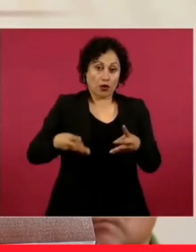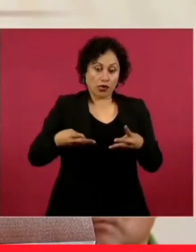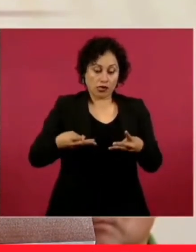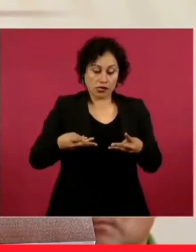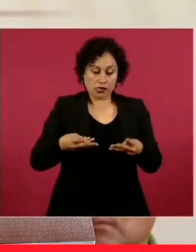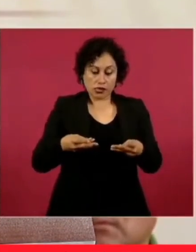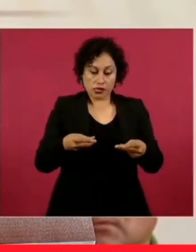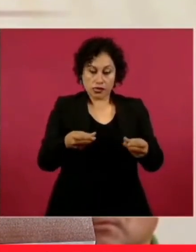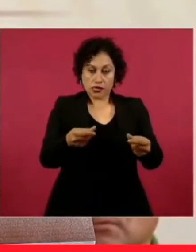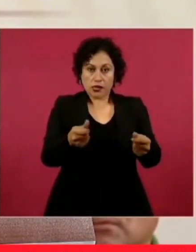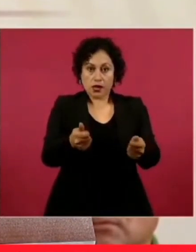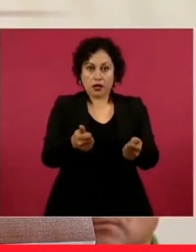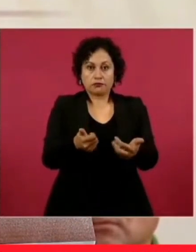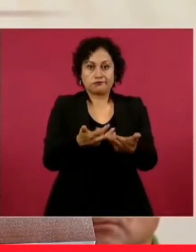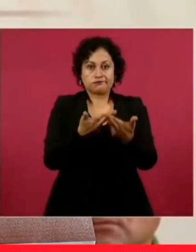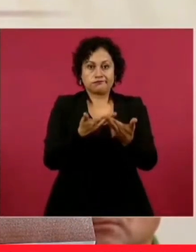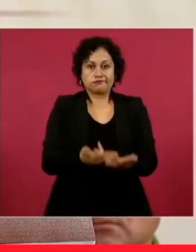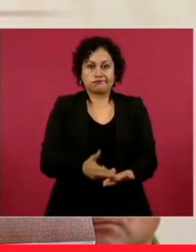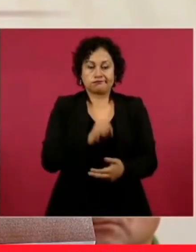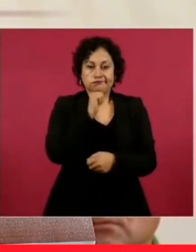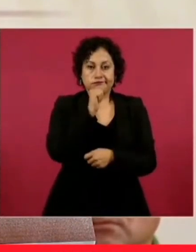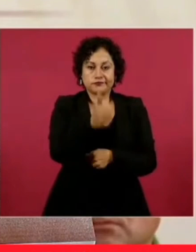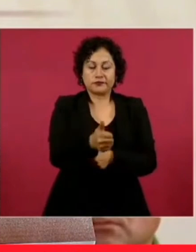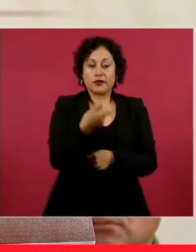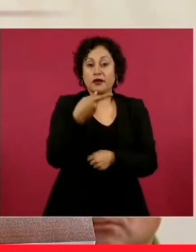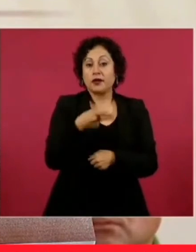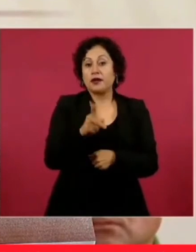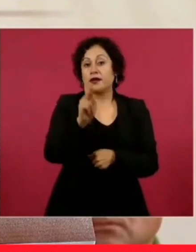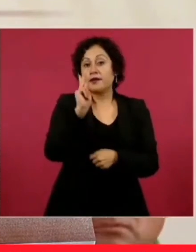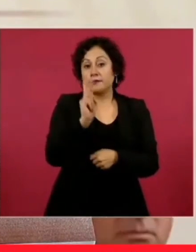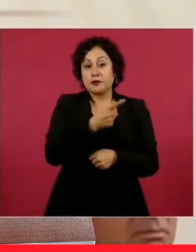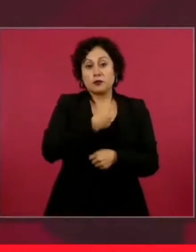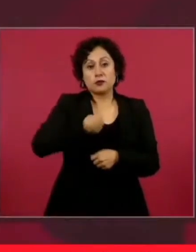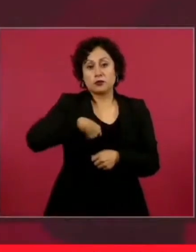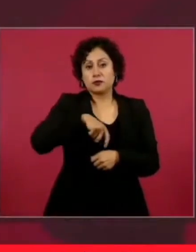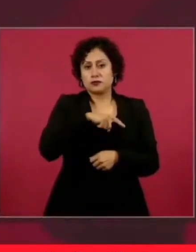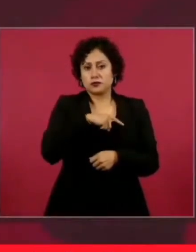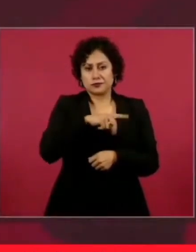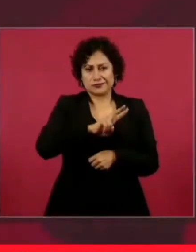Pero hemos sido muy agraciados nosotros, o sea,